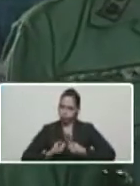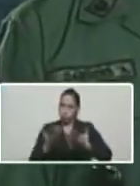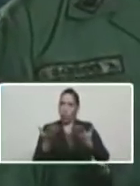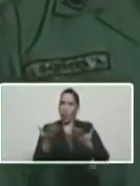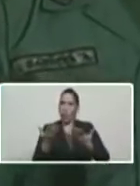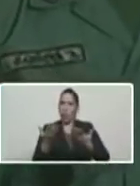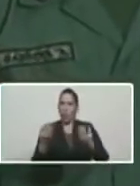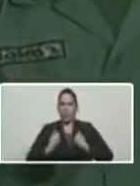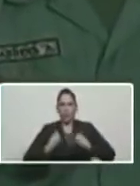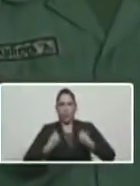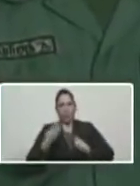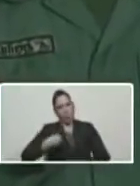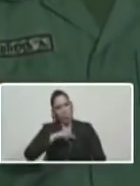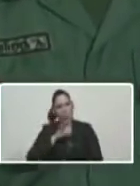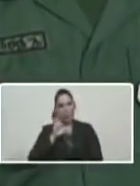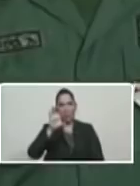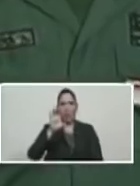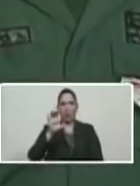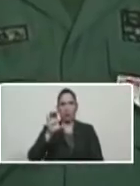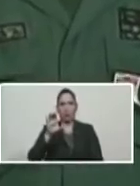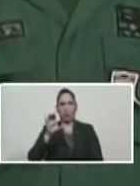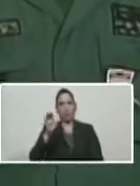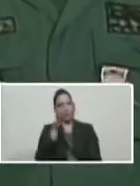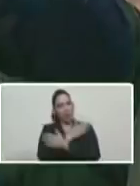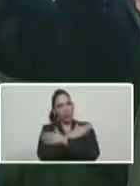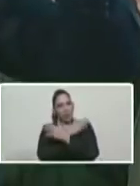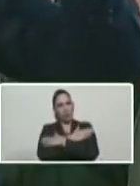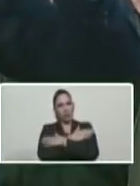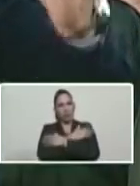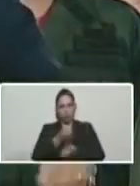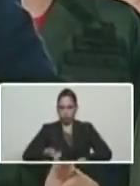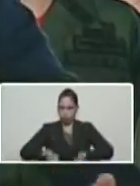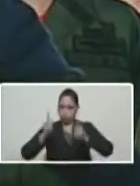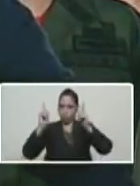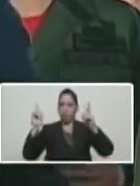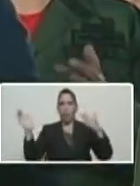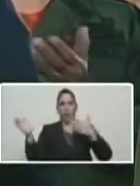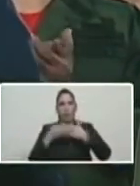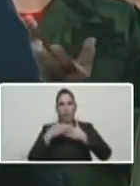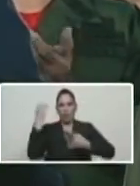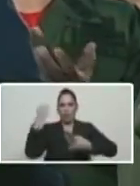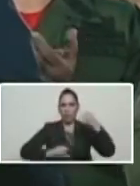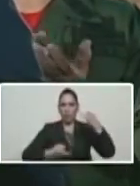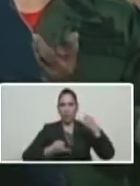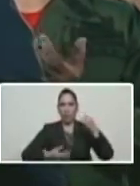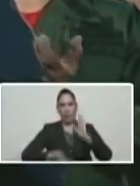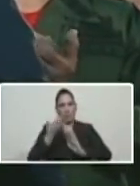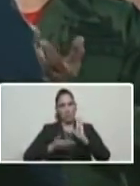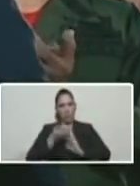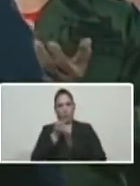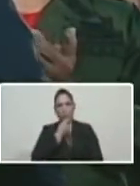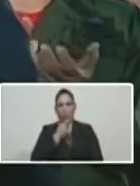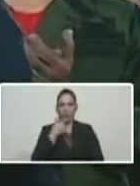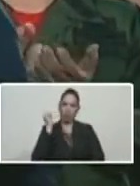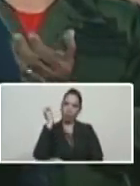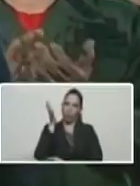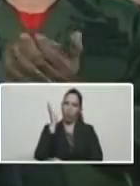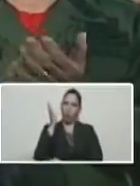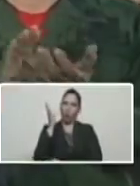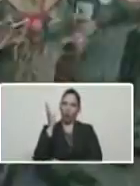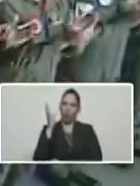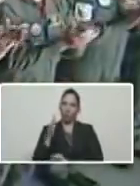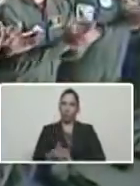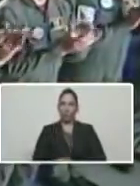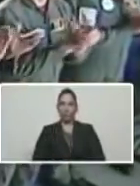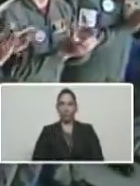vida por nuestra patria. Así que felicitaciones, autorizado a terminar este importante y hermoso acto aniversario.